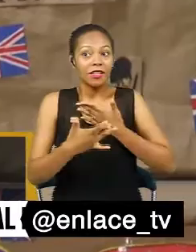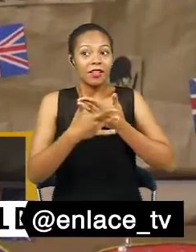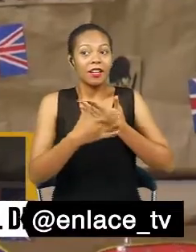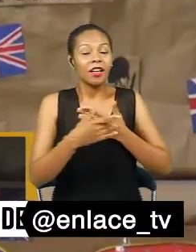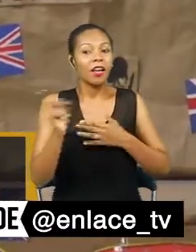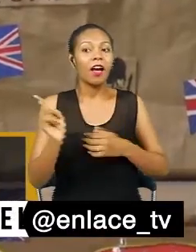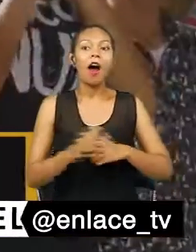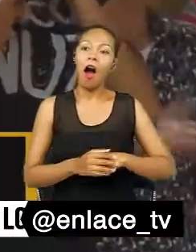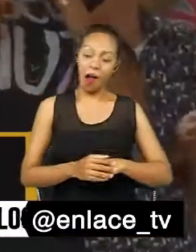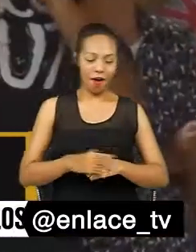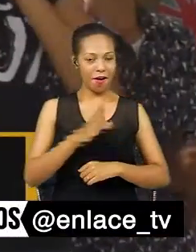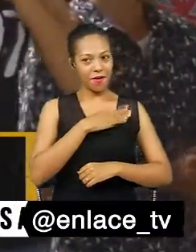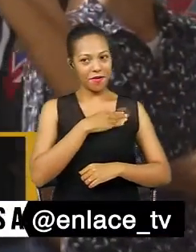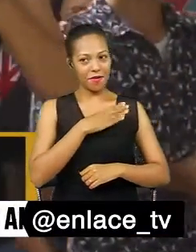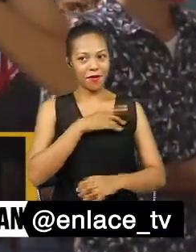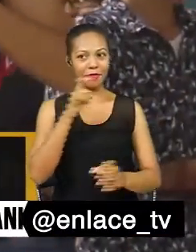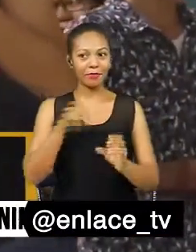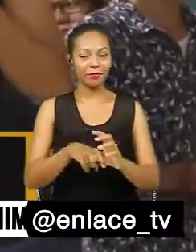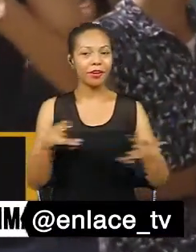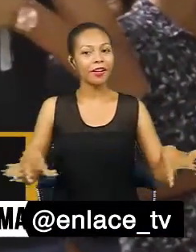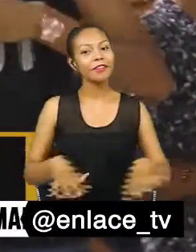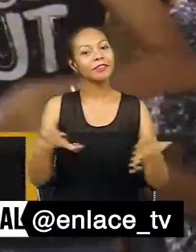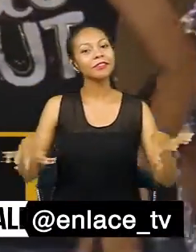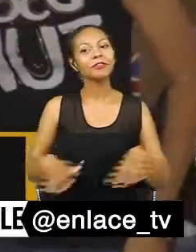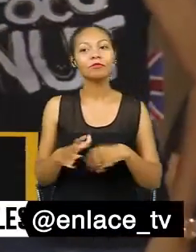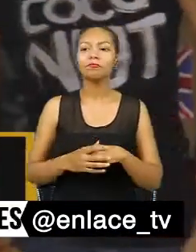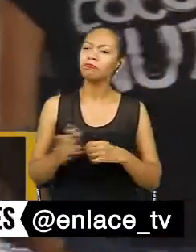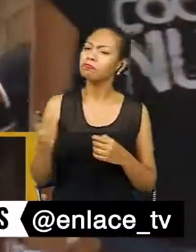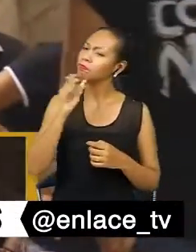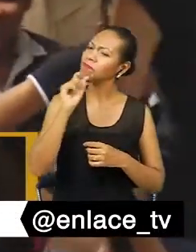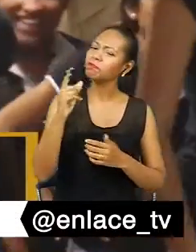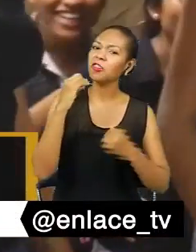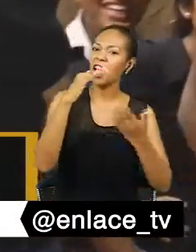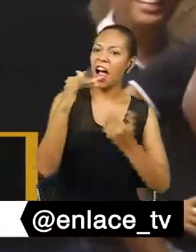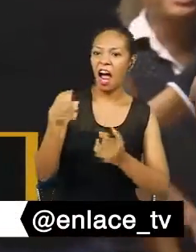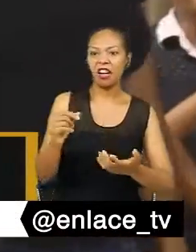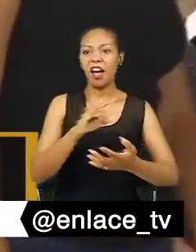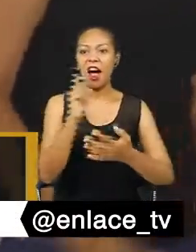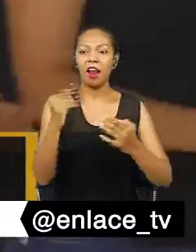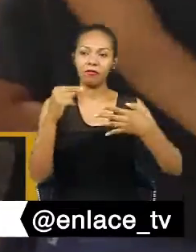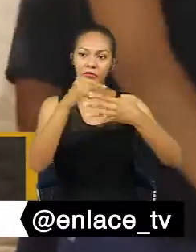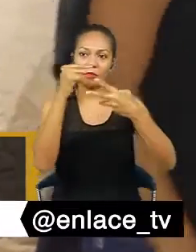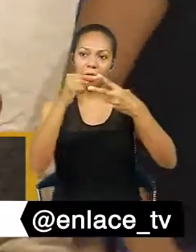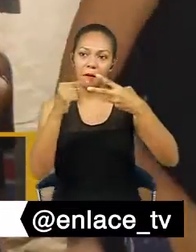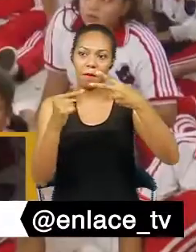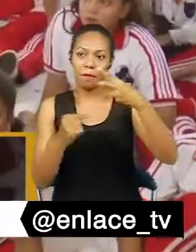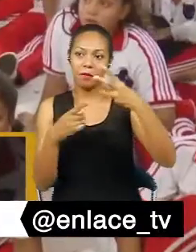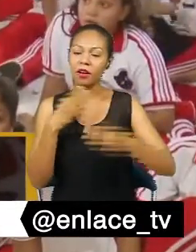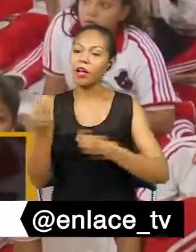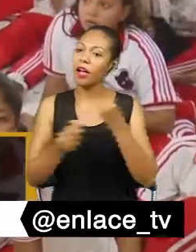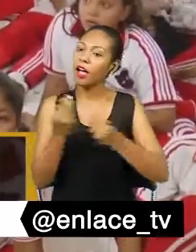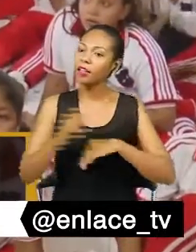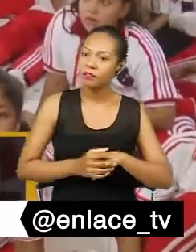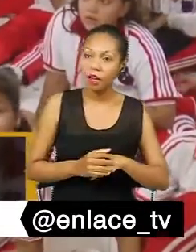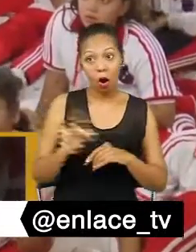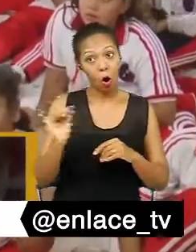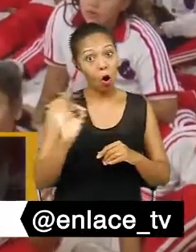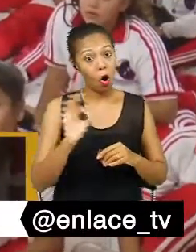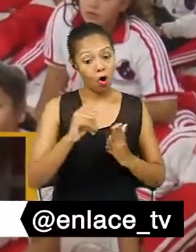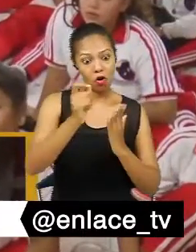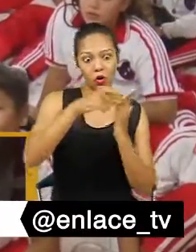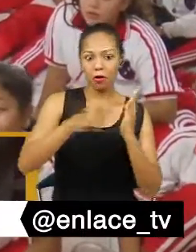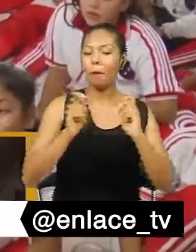tengan la mejor opción? ¿Cuáles son las premiaciones? ¿Cuáles son los puestos? Si de pronto tienen aparte aparte de una excelente nota, ¿qué más van a